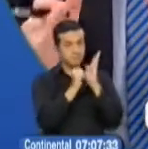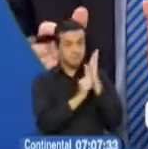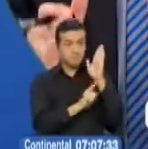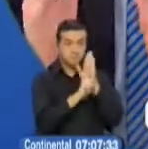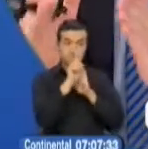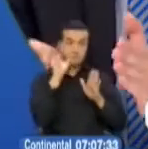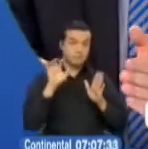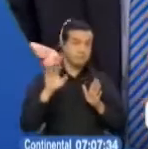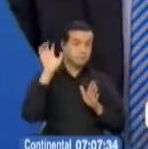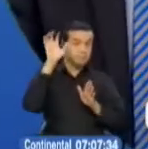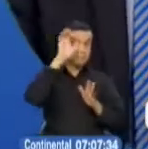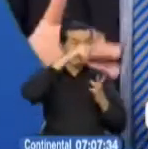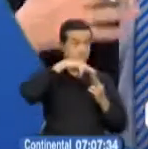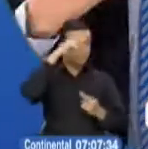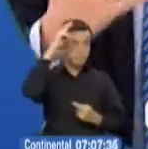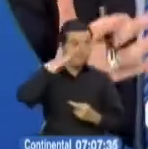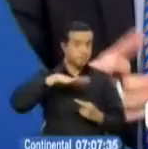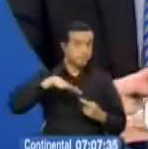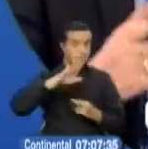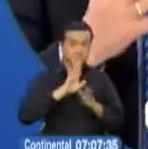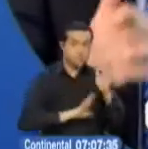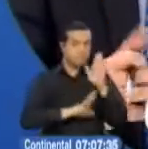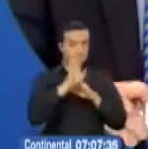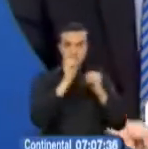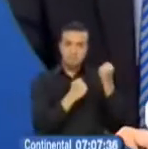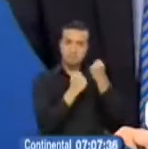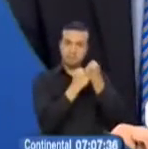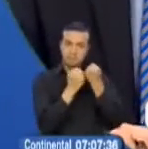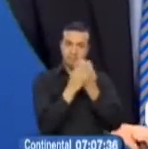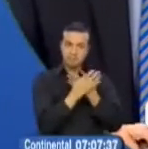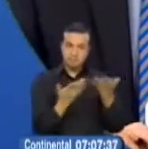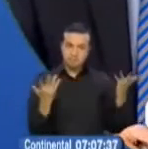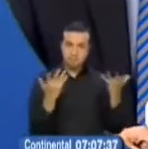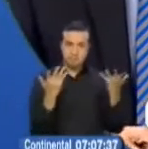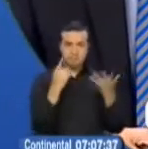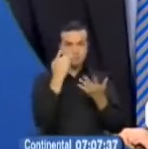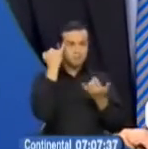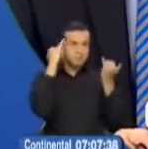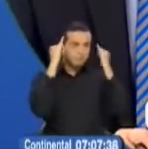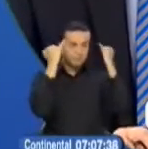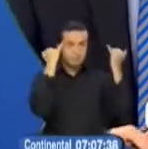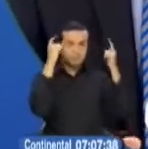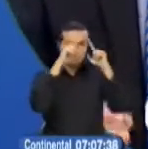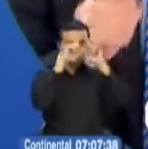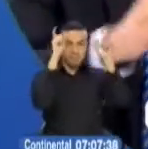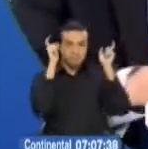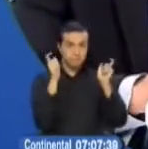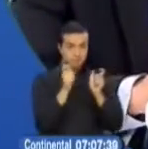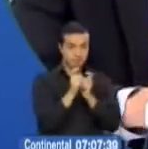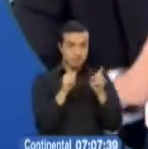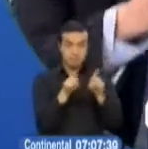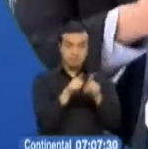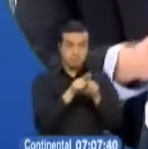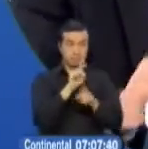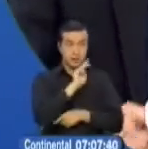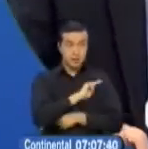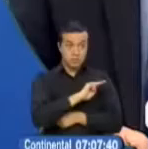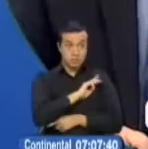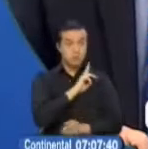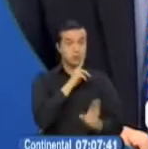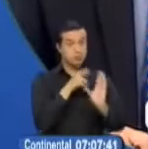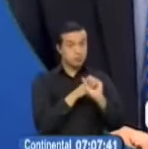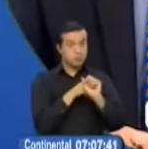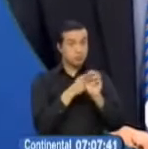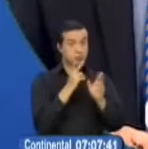de las provincias y de las regiones deberían apalancar y fortalecer este tipo de iniciativas, las MIPYMES. También deberían los GATS incluirse dentro